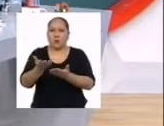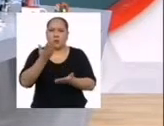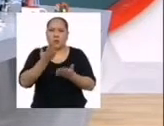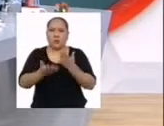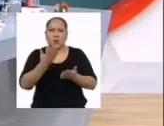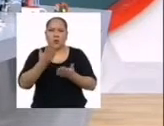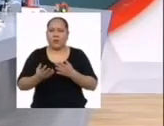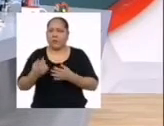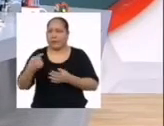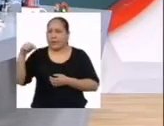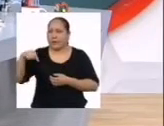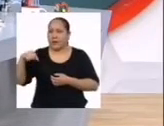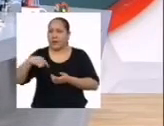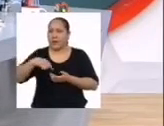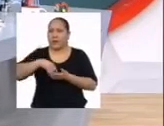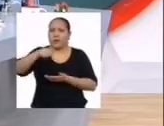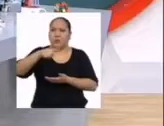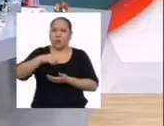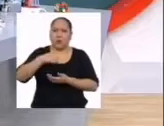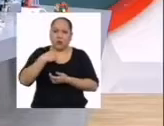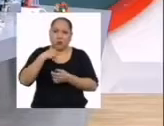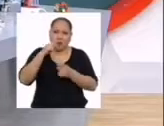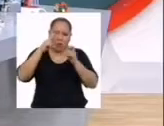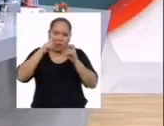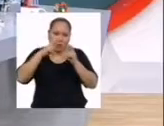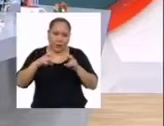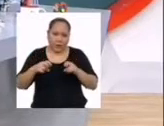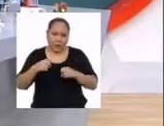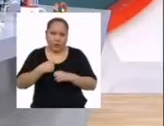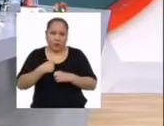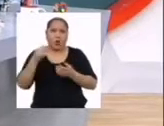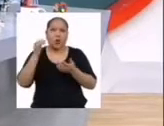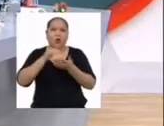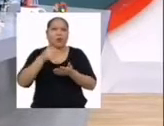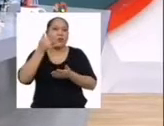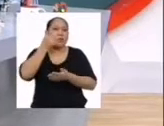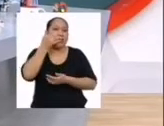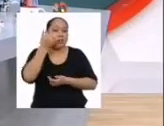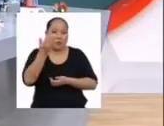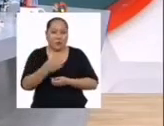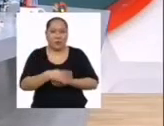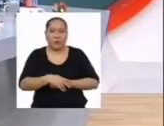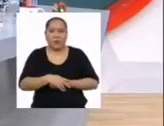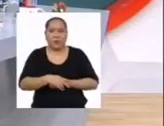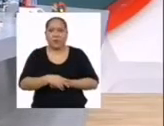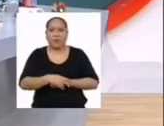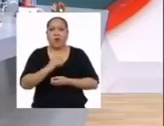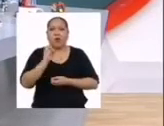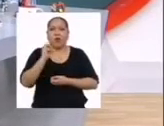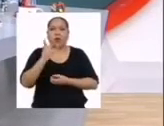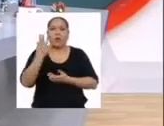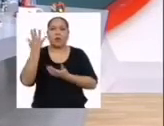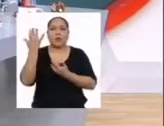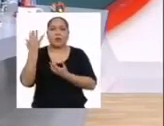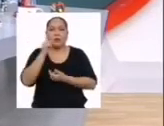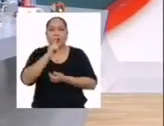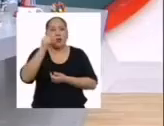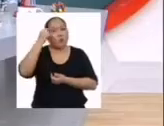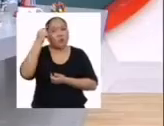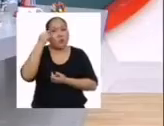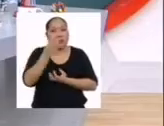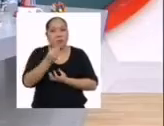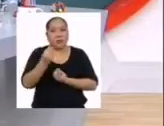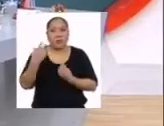de la producción lo mandó. Voy a averiguar y les devuelvo la llamada. La esperamos, pero no lo piensen mucho.